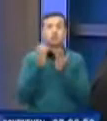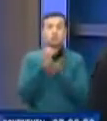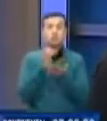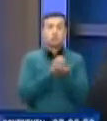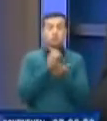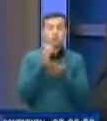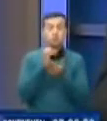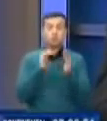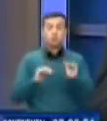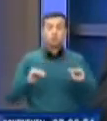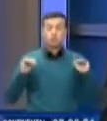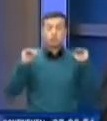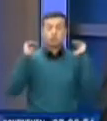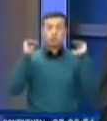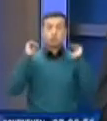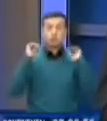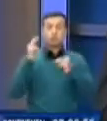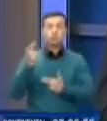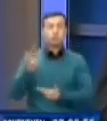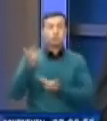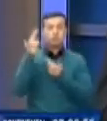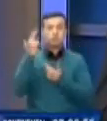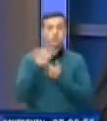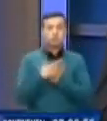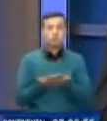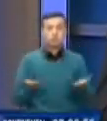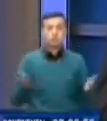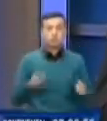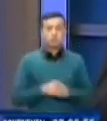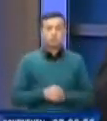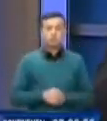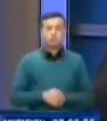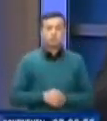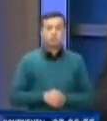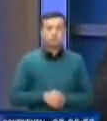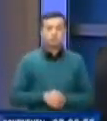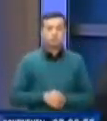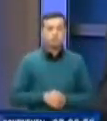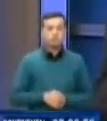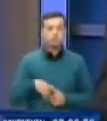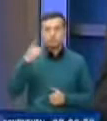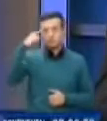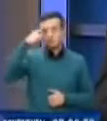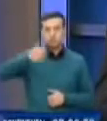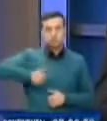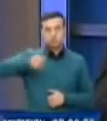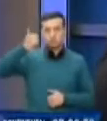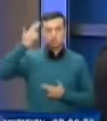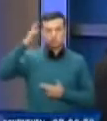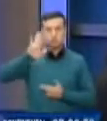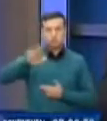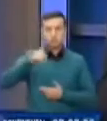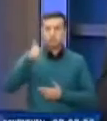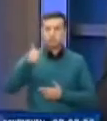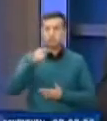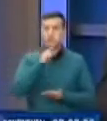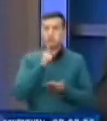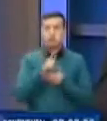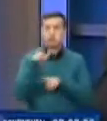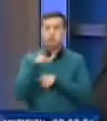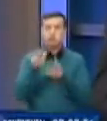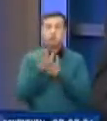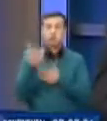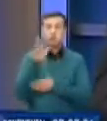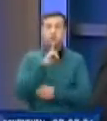superiores de comando conjunto si de estado mayor de comando conjunto ahí en esta